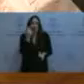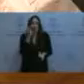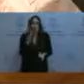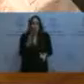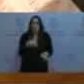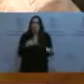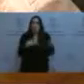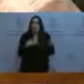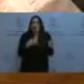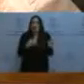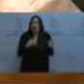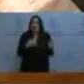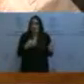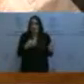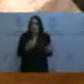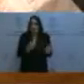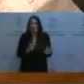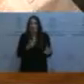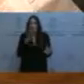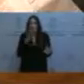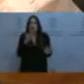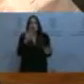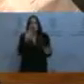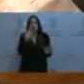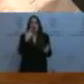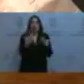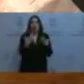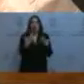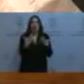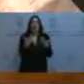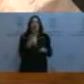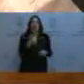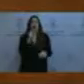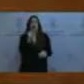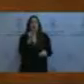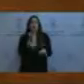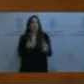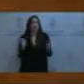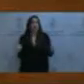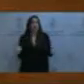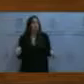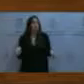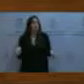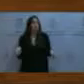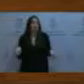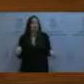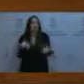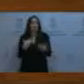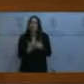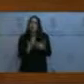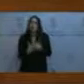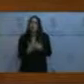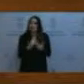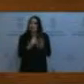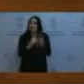serlo, porque pone de manifiesto su pasividad. Y lo que muestra claramente es que el proyecto